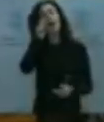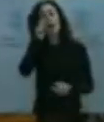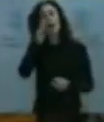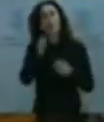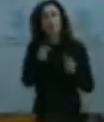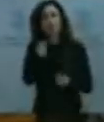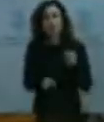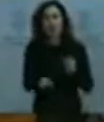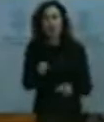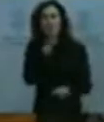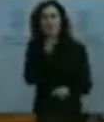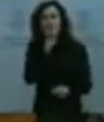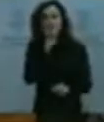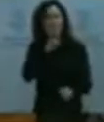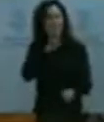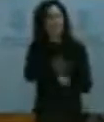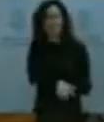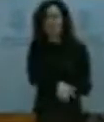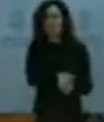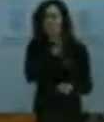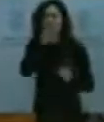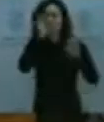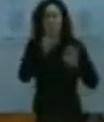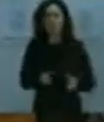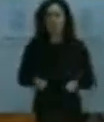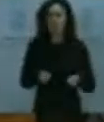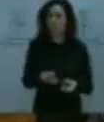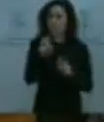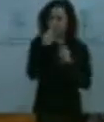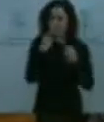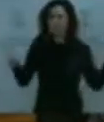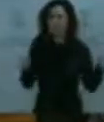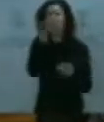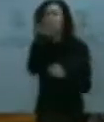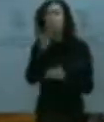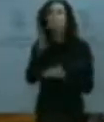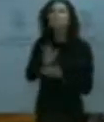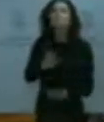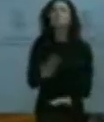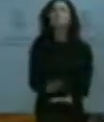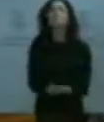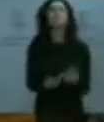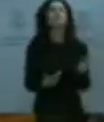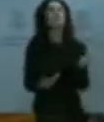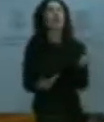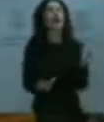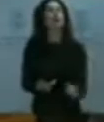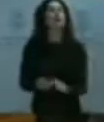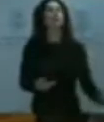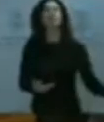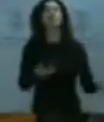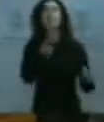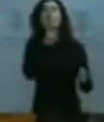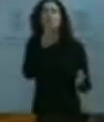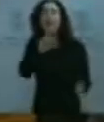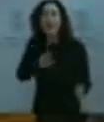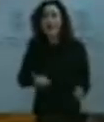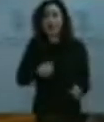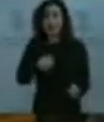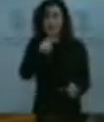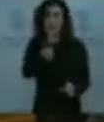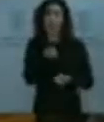las cuentas anuales no expresan la imagen fiel del patrimonio y de la situación financiera del ERA. Hago referencia a este informe porque usted, consejera, fiaba la semana